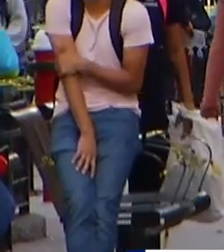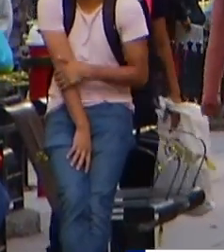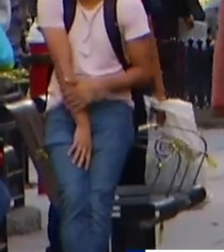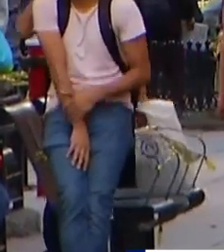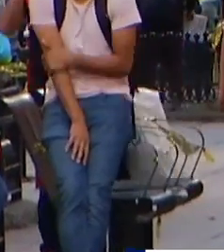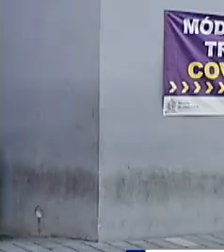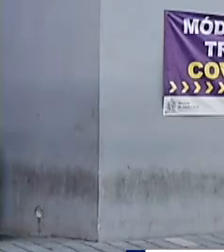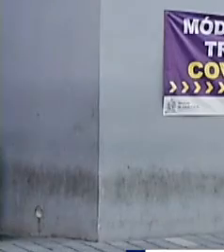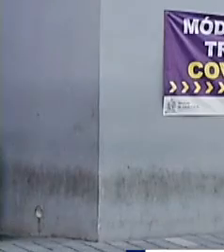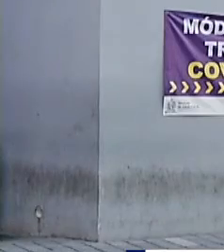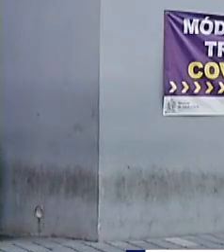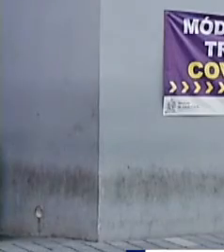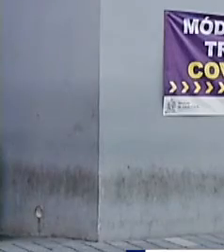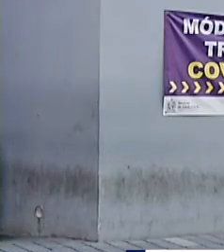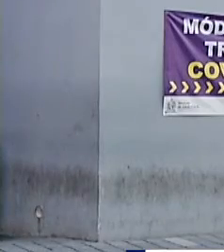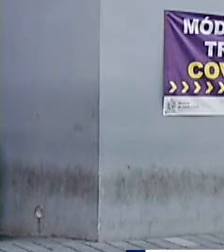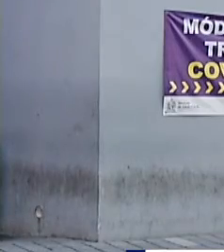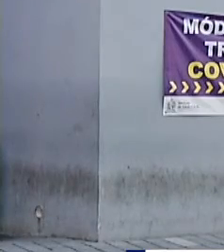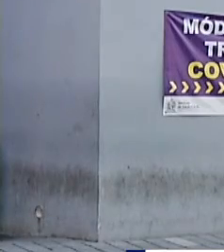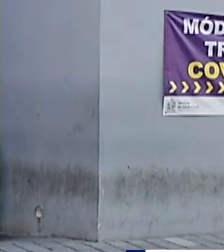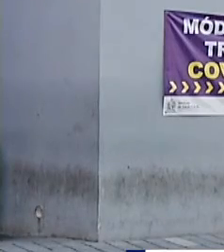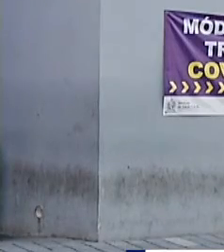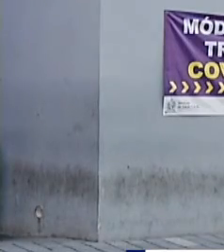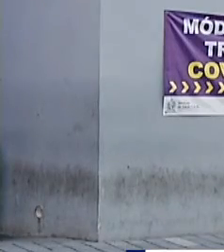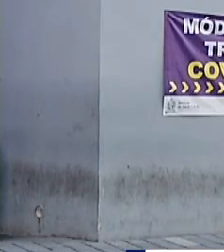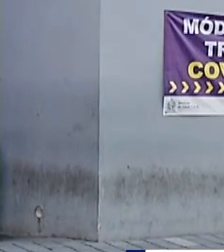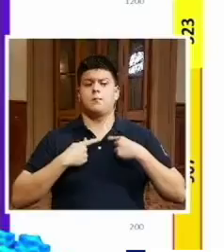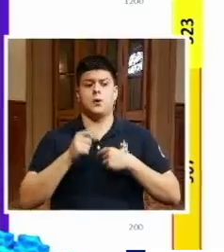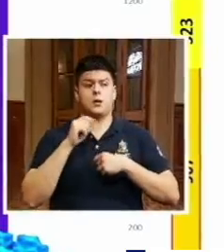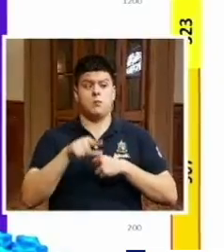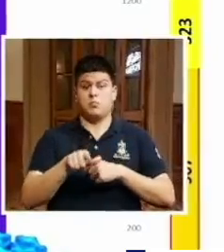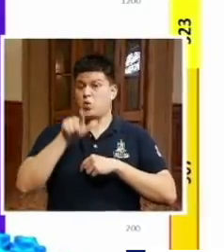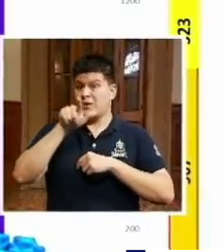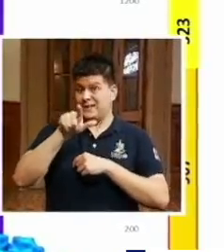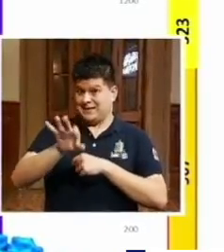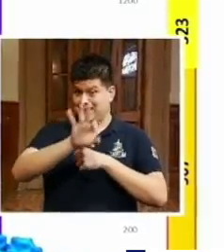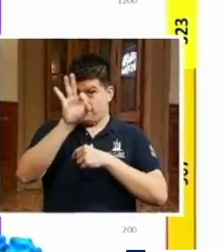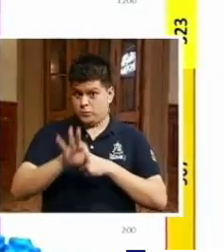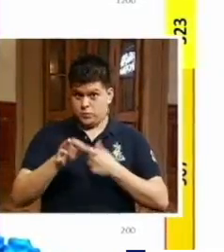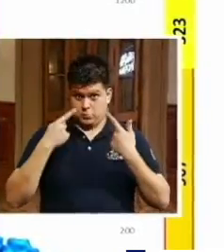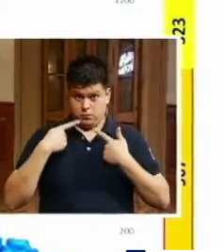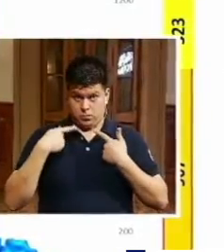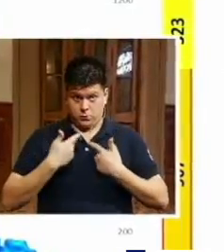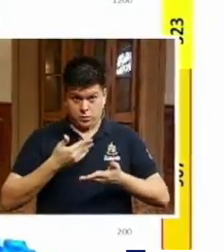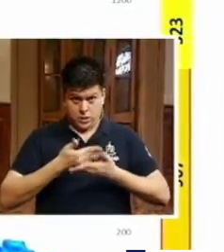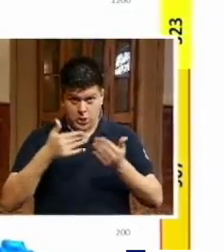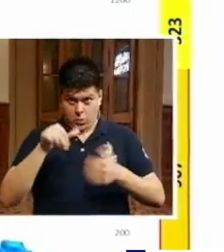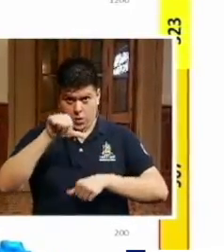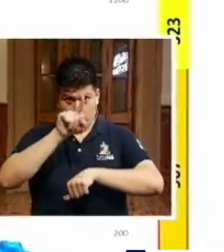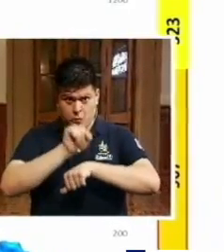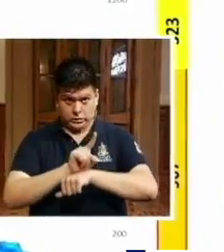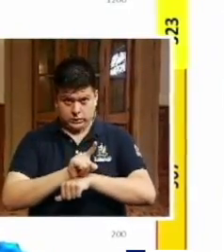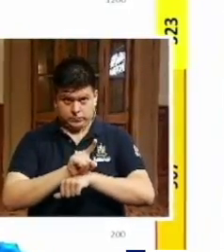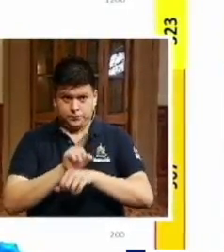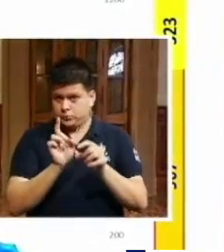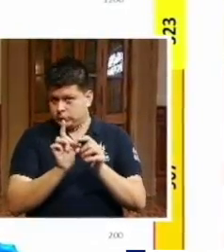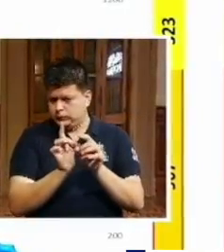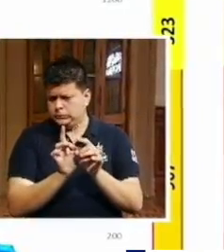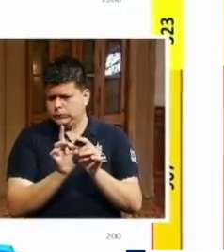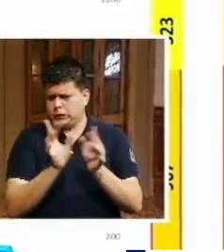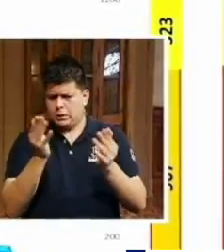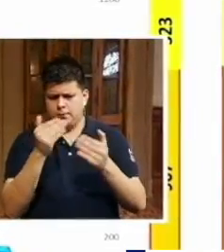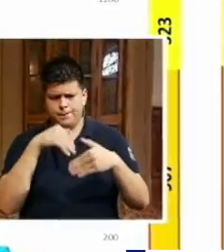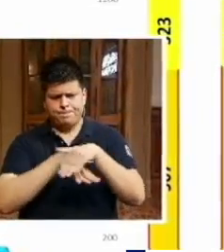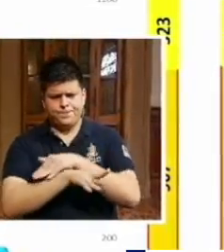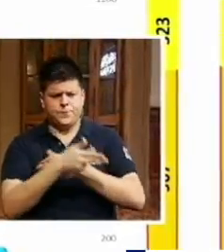25 mientras que las hospitalizaciones se han visto incrementadas hoy se tuvo una de las cifras más altas de los últimos días